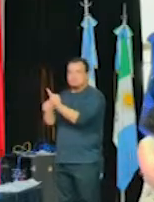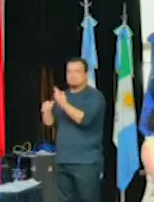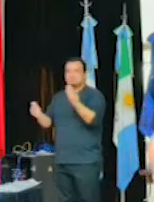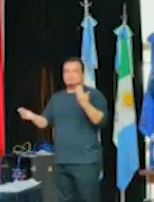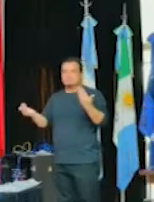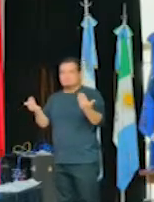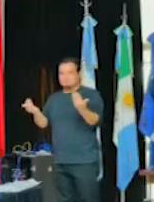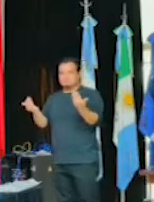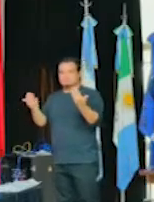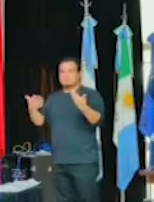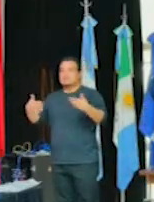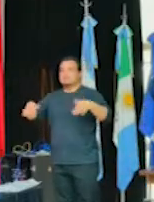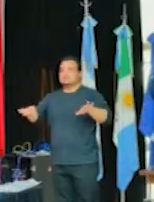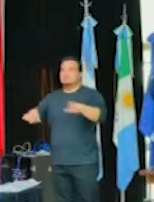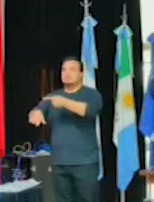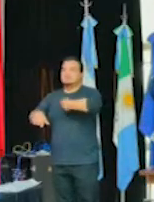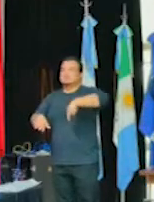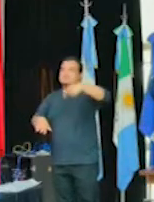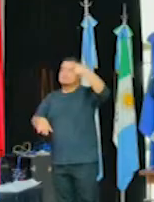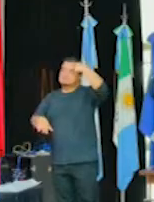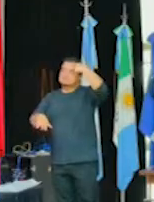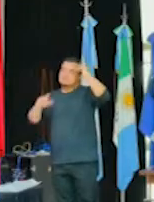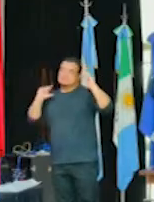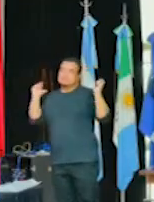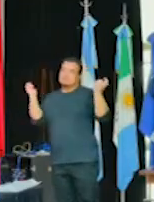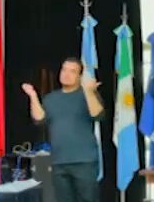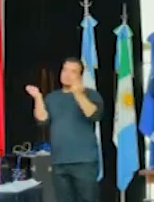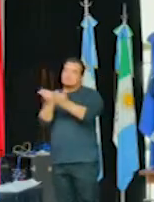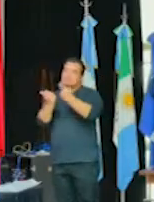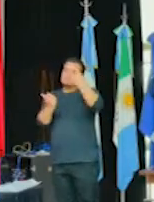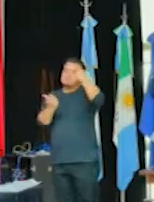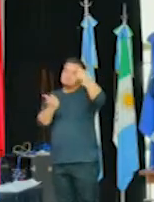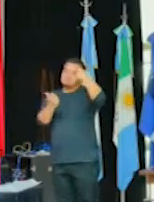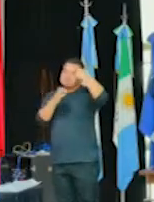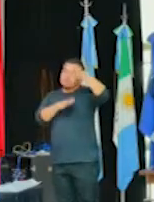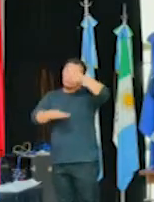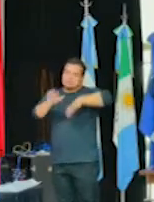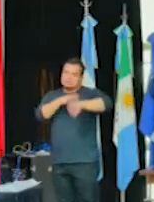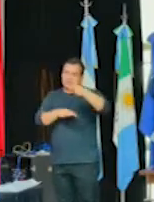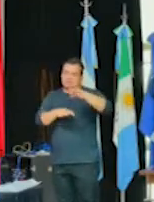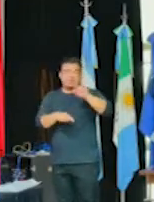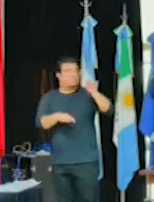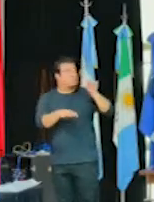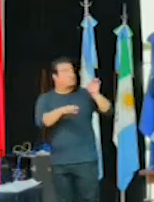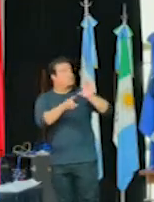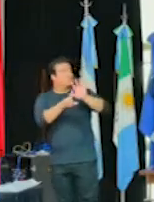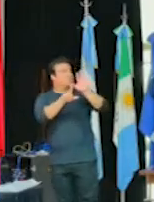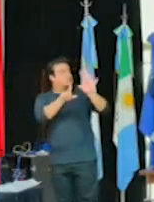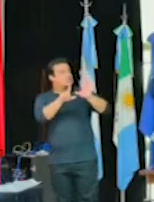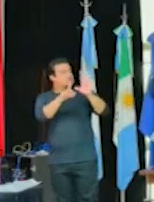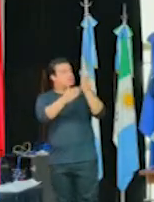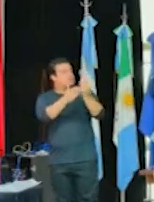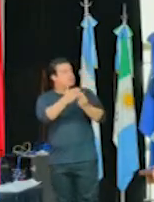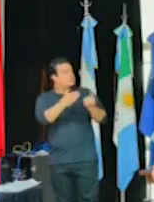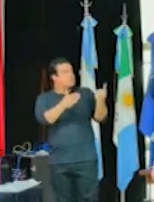lo que necesitamos es un cambio de narrativa. Acá hay una imagen de un cómic de una pediatra argentina, que